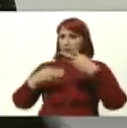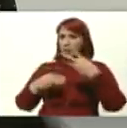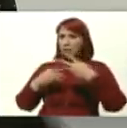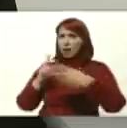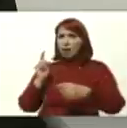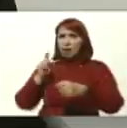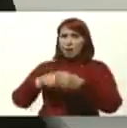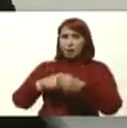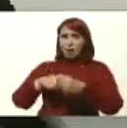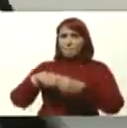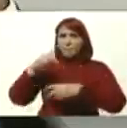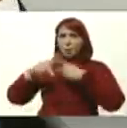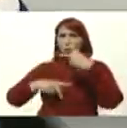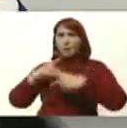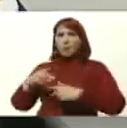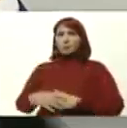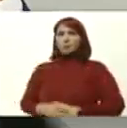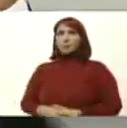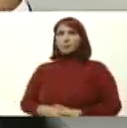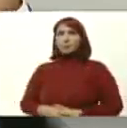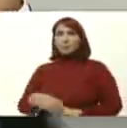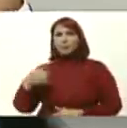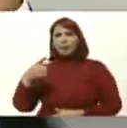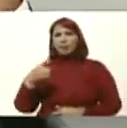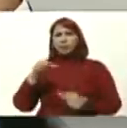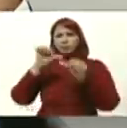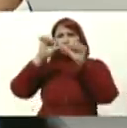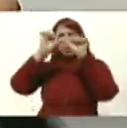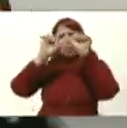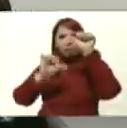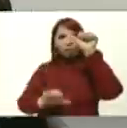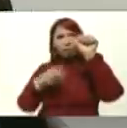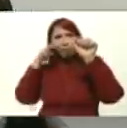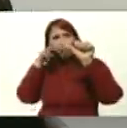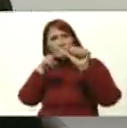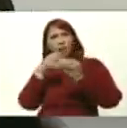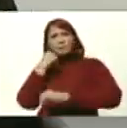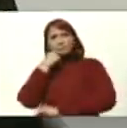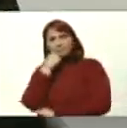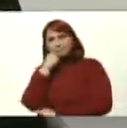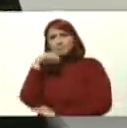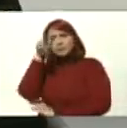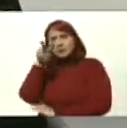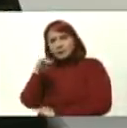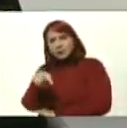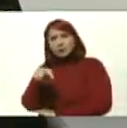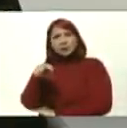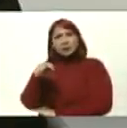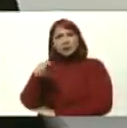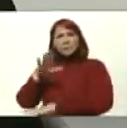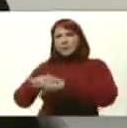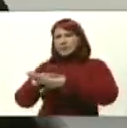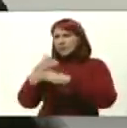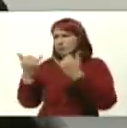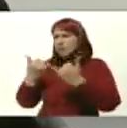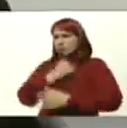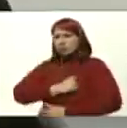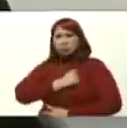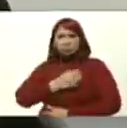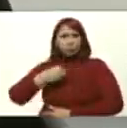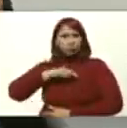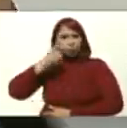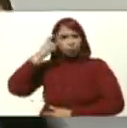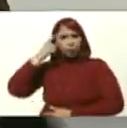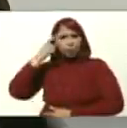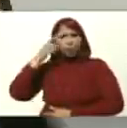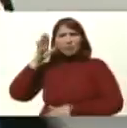programa 360, para que usted me dé su opinión, no tanto de lo que está pasando, que ya todos lamentablemente lo sabemos,